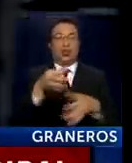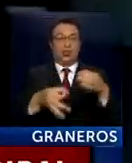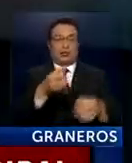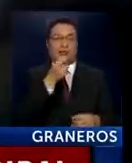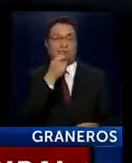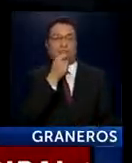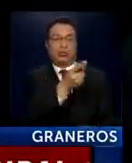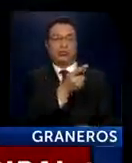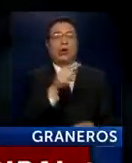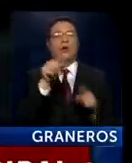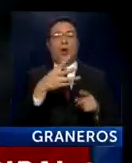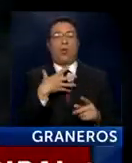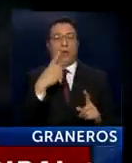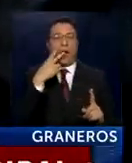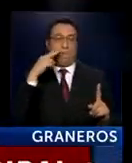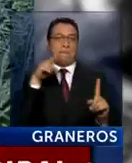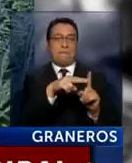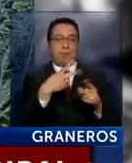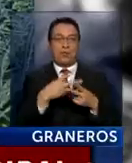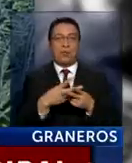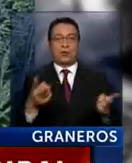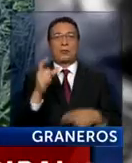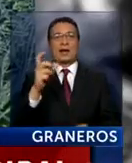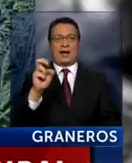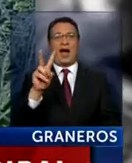Por ello, buscan visibilizar lo que califican de